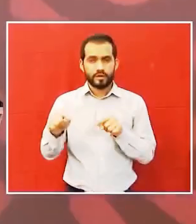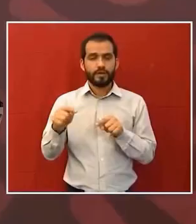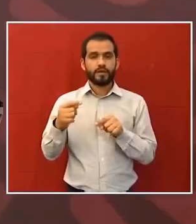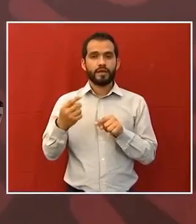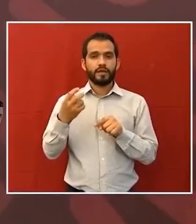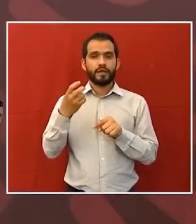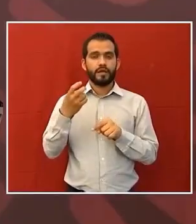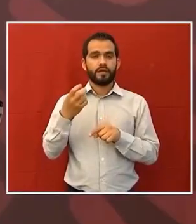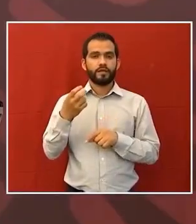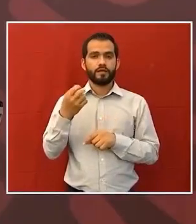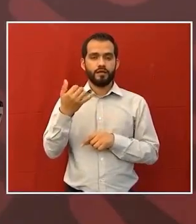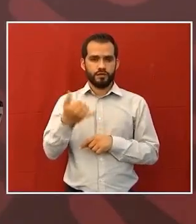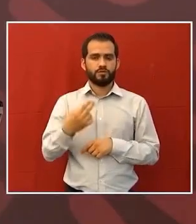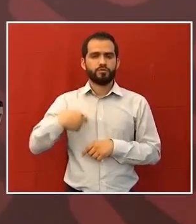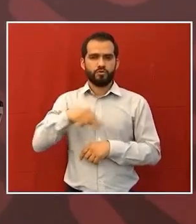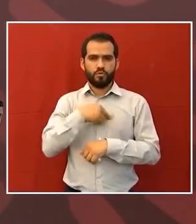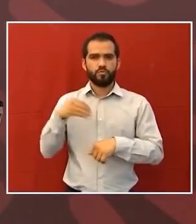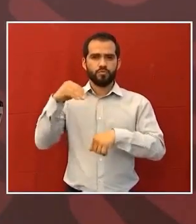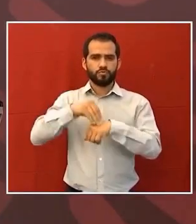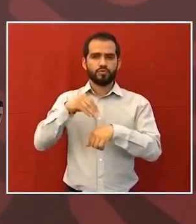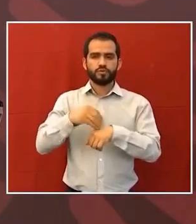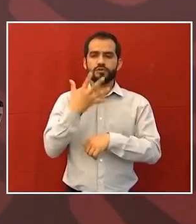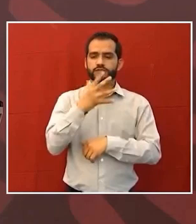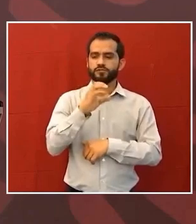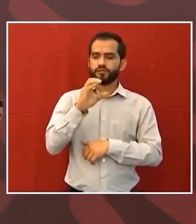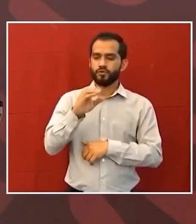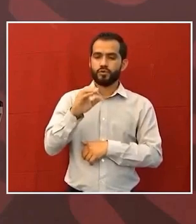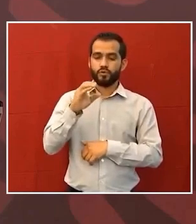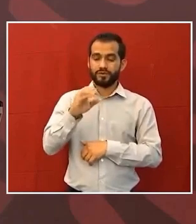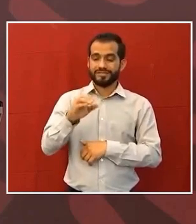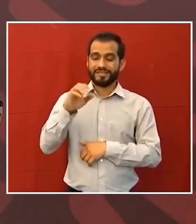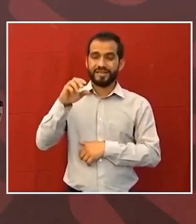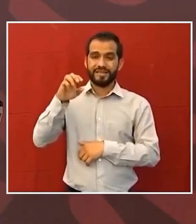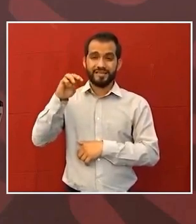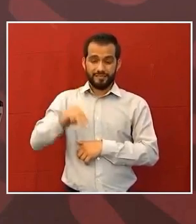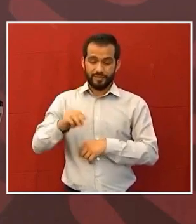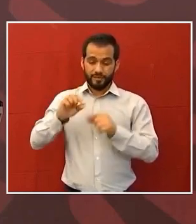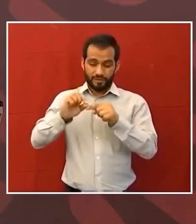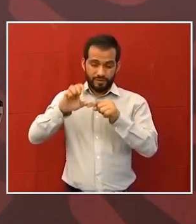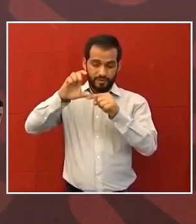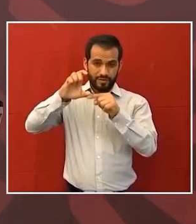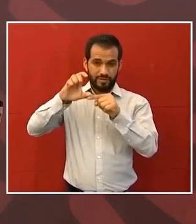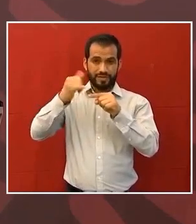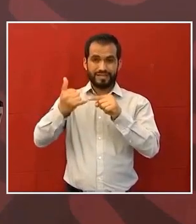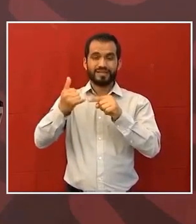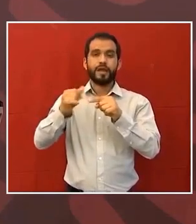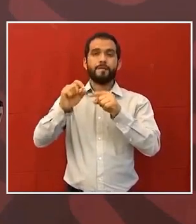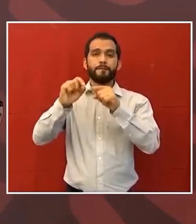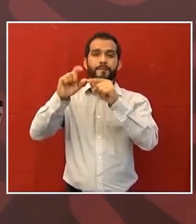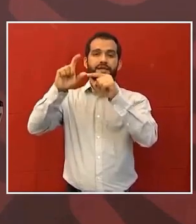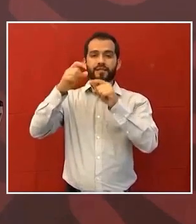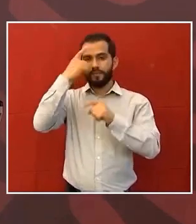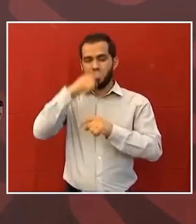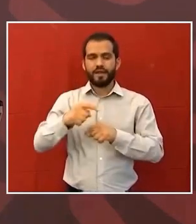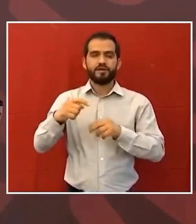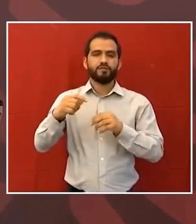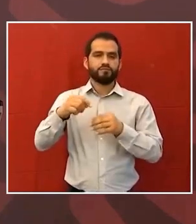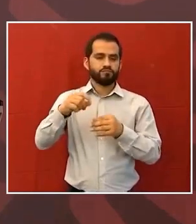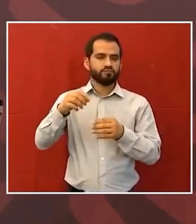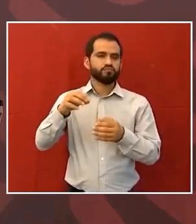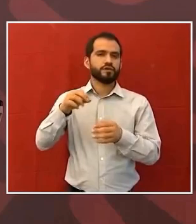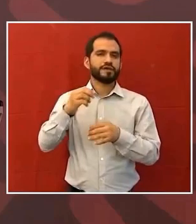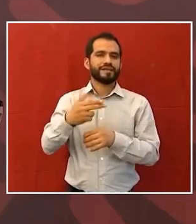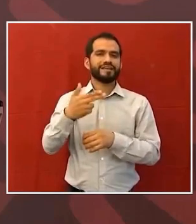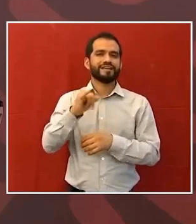kilómetros. Instalamos 5 centímetros de asfalto y 20 centímetros de base hidráulica. Todo esto